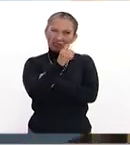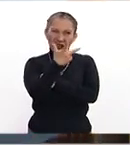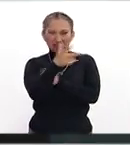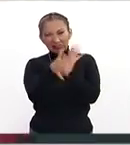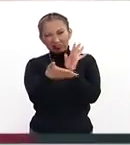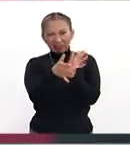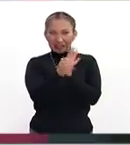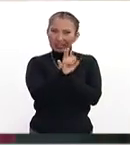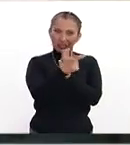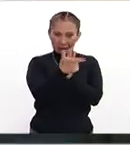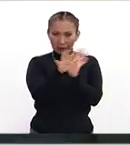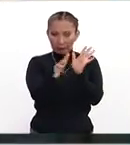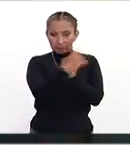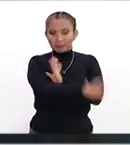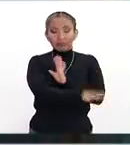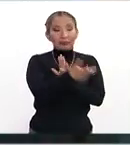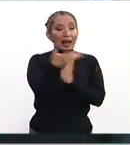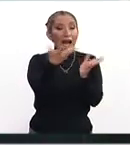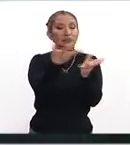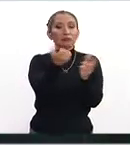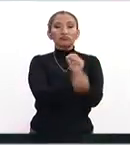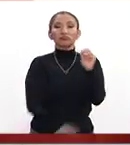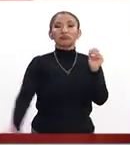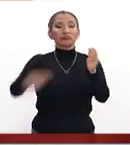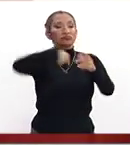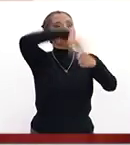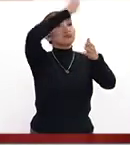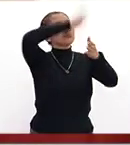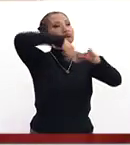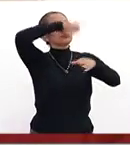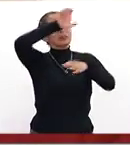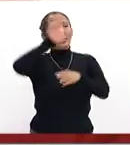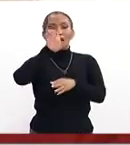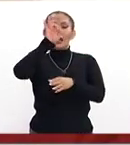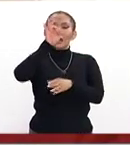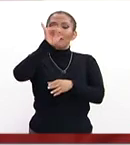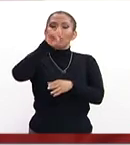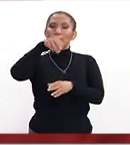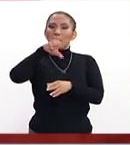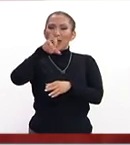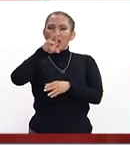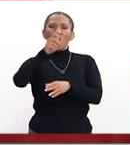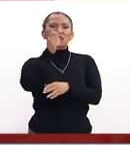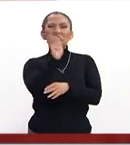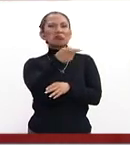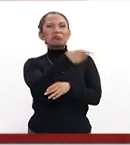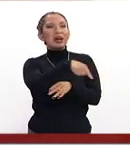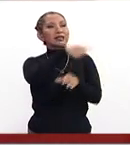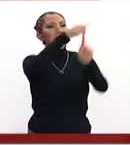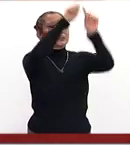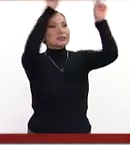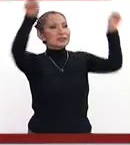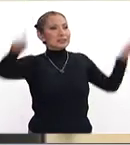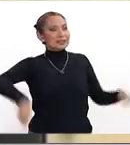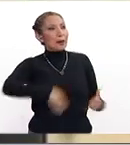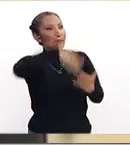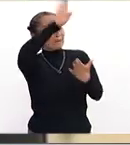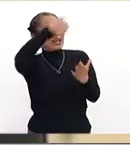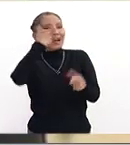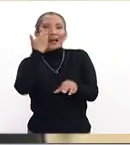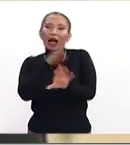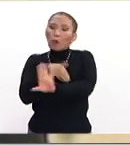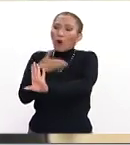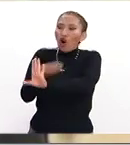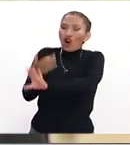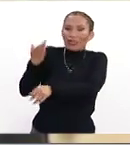68, bueno, 67, hizo el famoso mural efímero, un mural que, digamos, quería precisamente mofarse